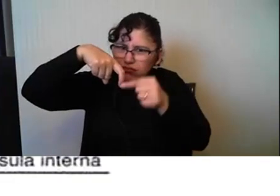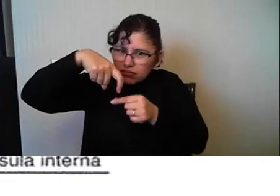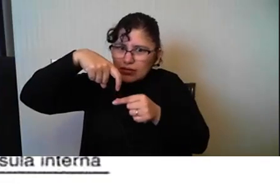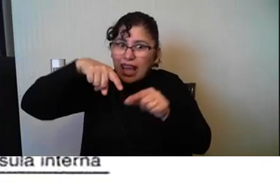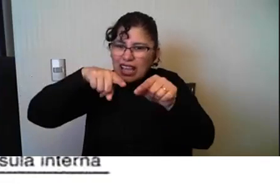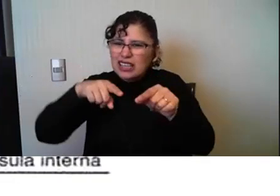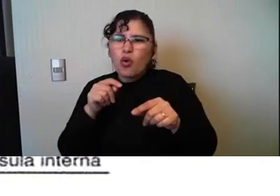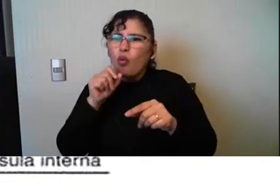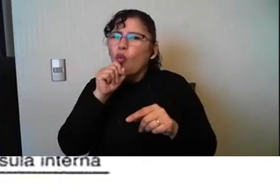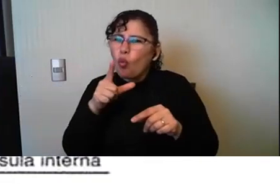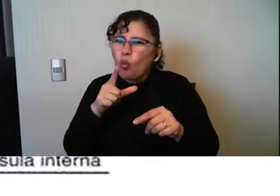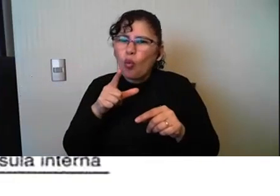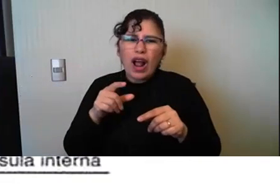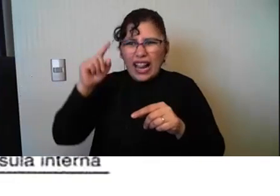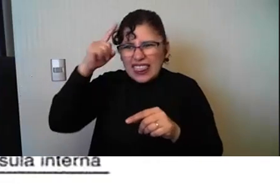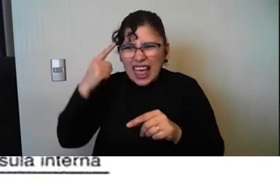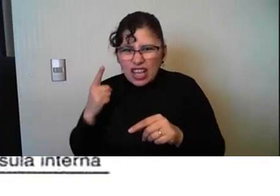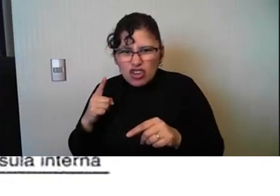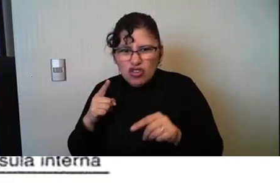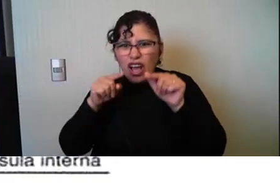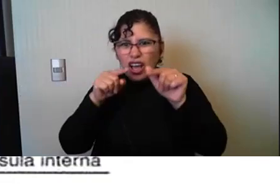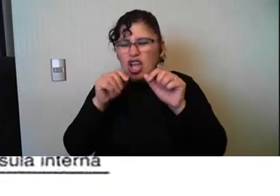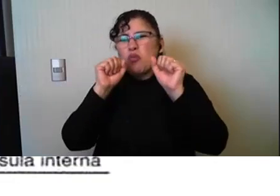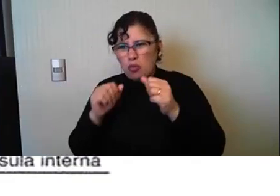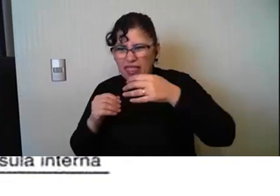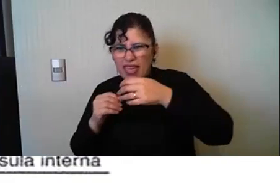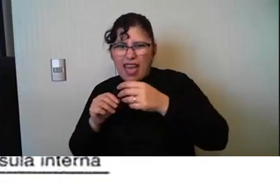este nivel y así sucesivamente.